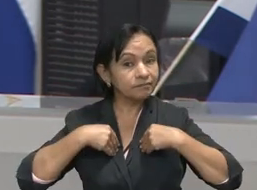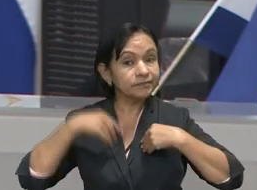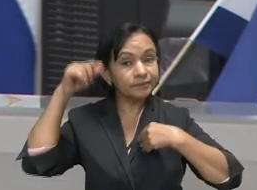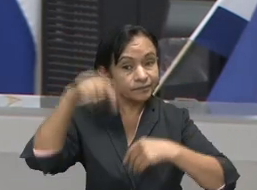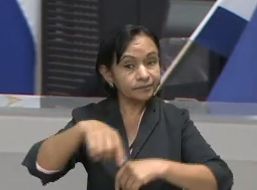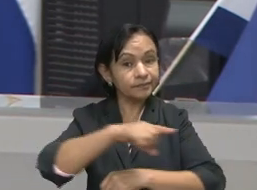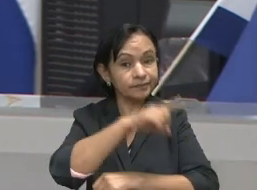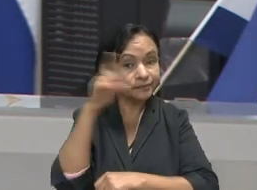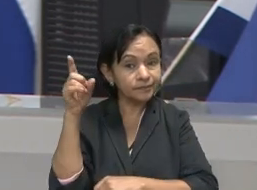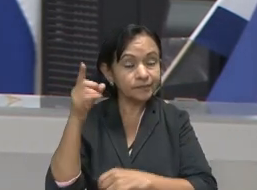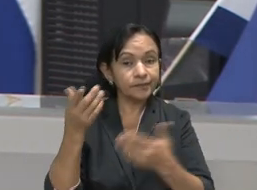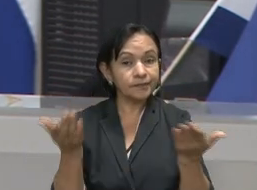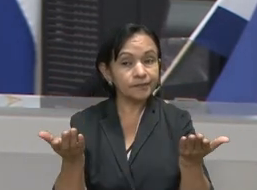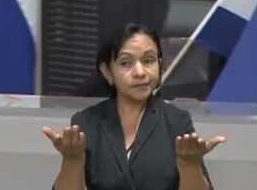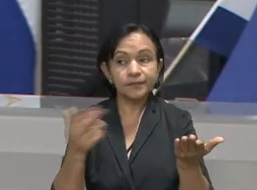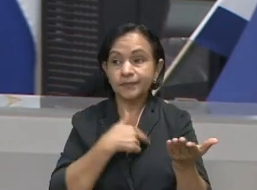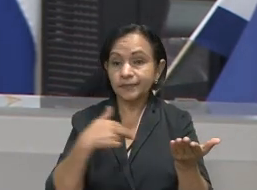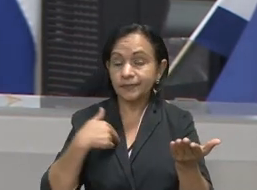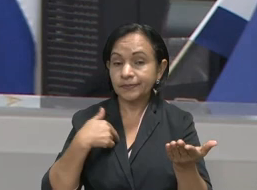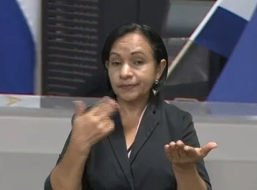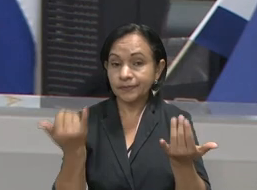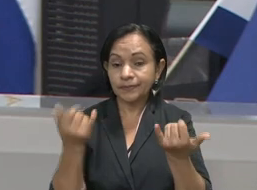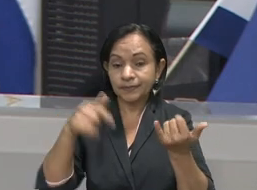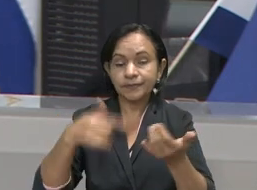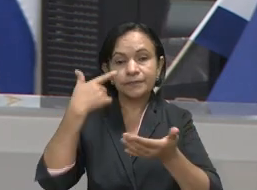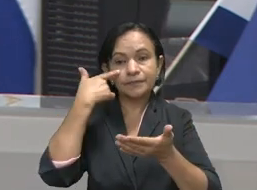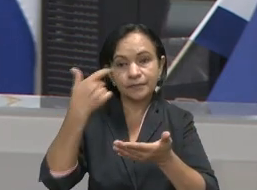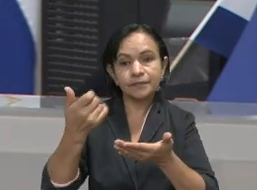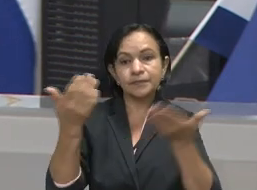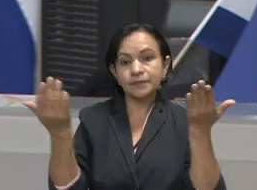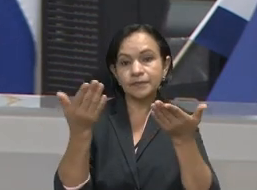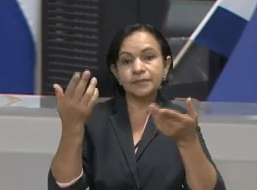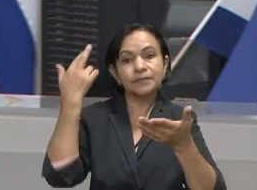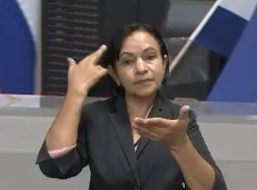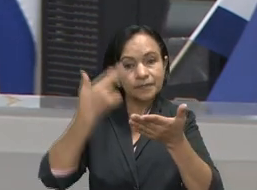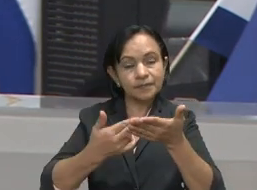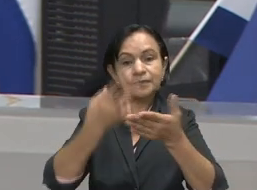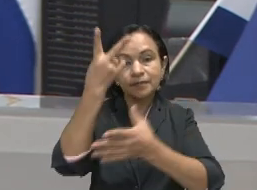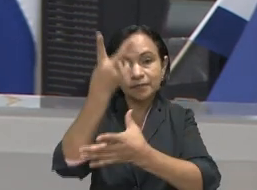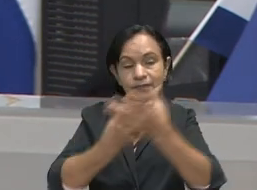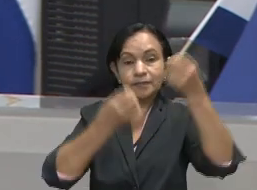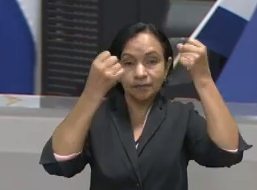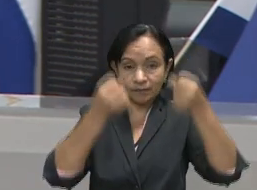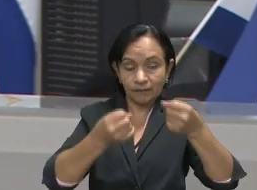hoy que estamos haciendo este reconocimiento a Diriangén